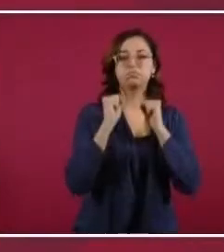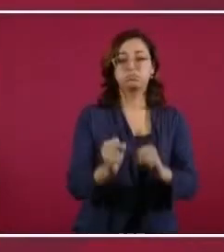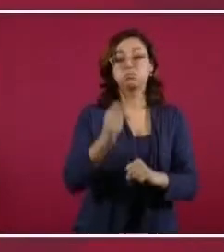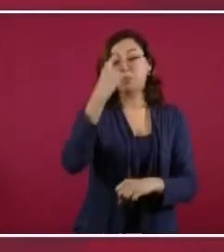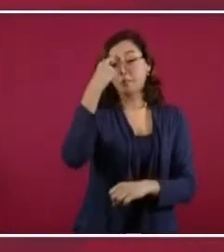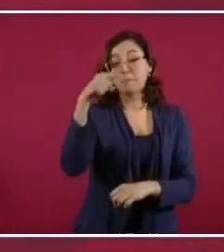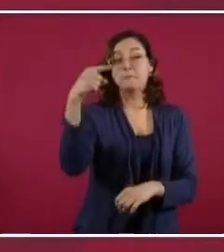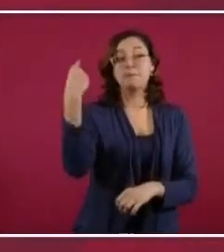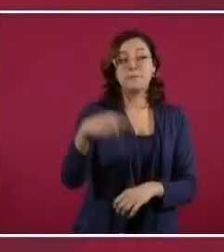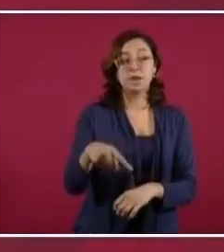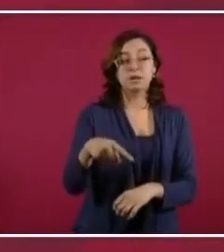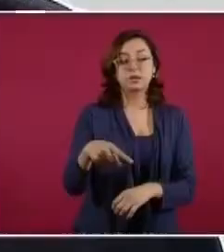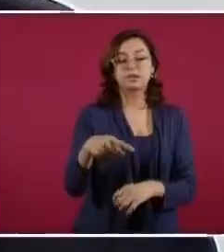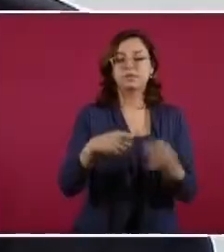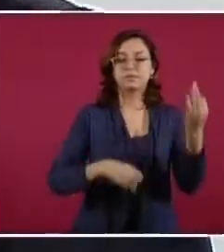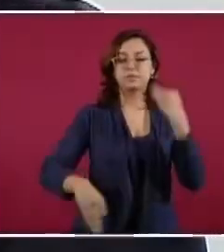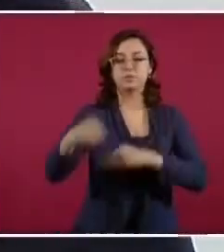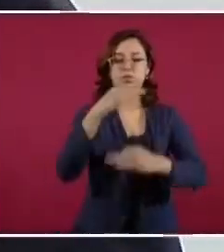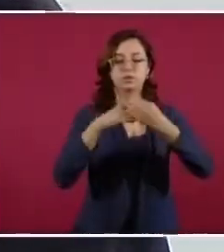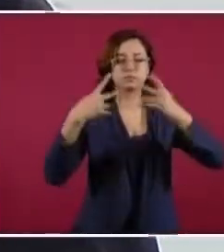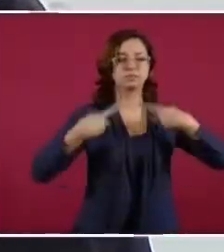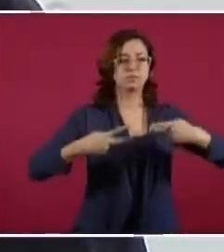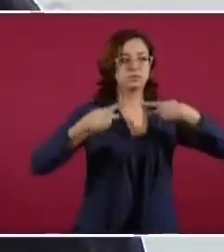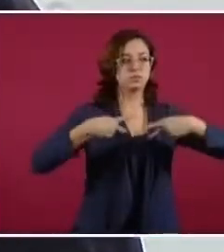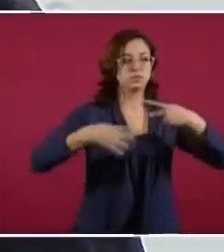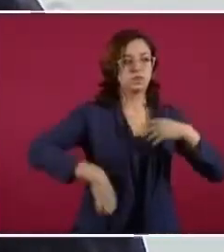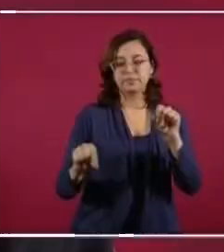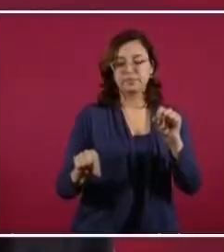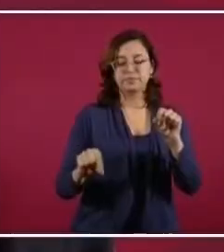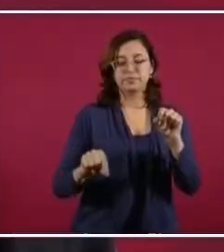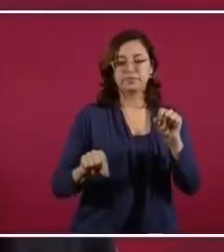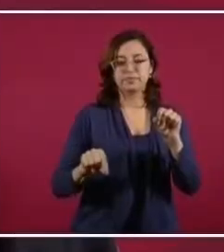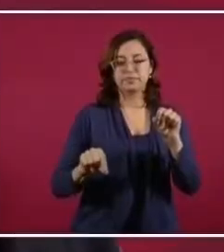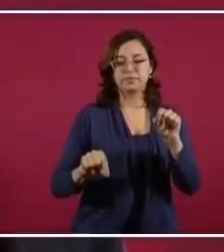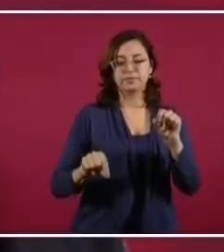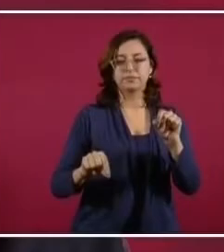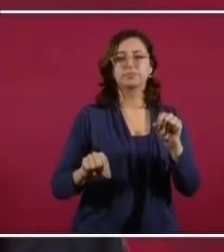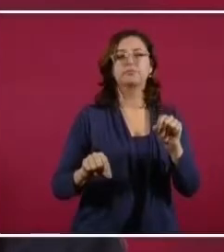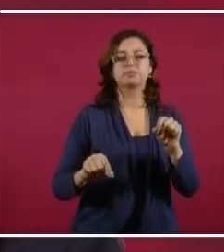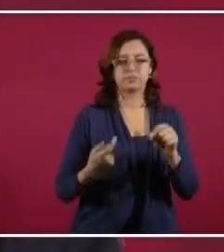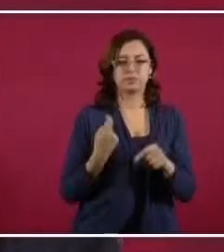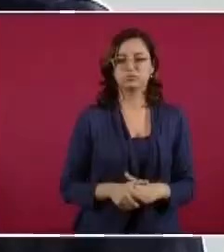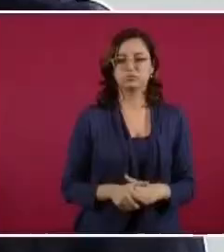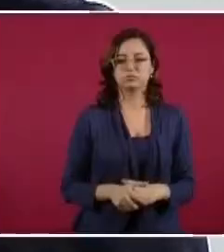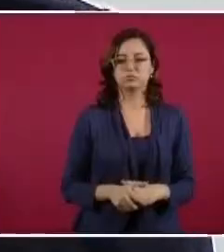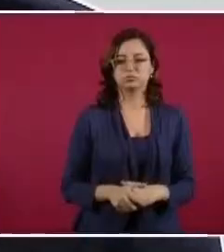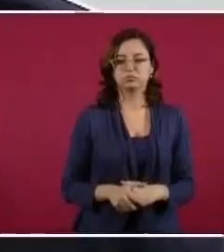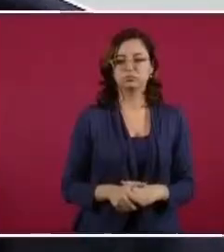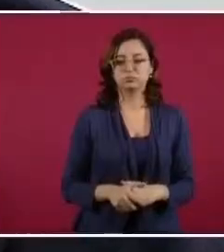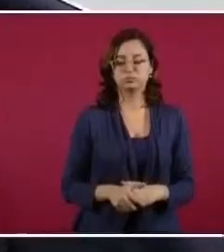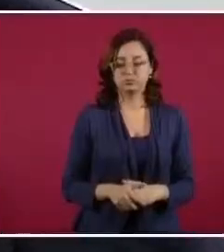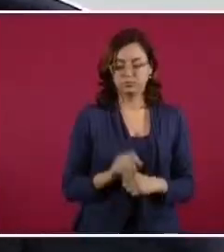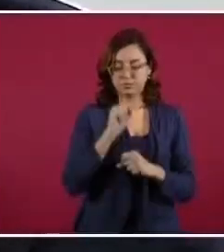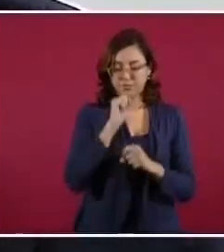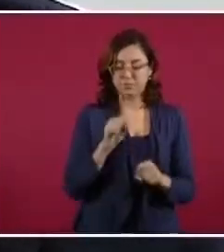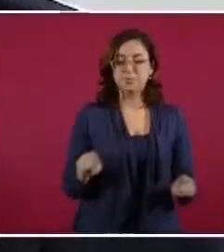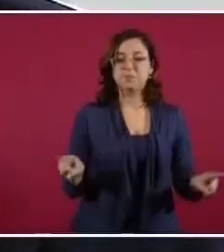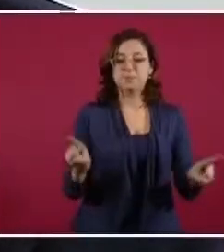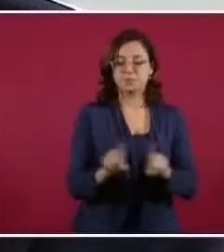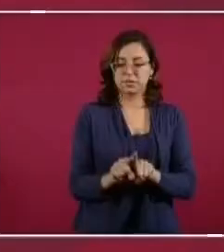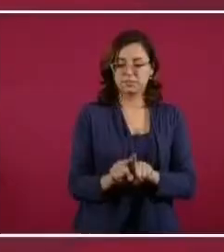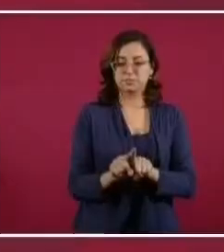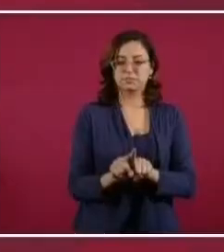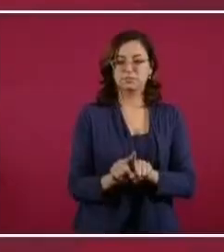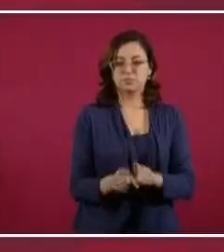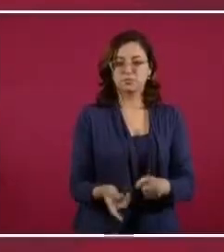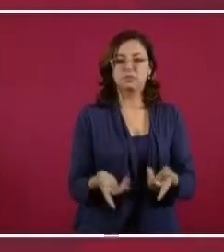para que todos los adultos mayores del país tengan una pensión, incluso